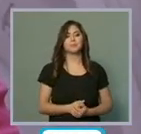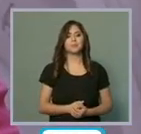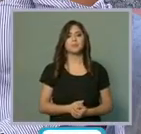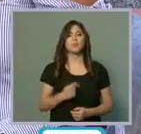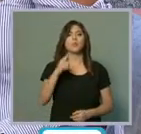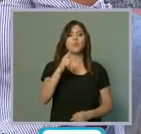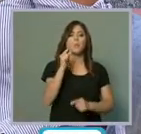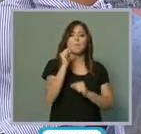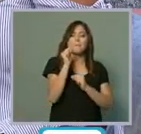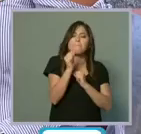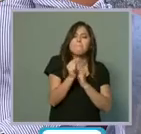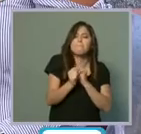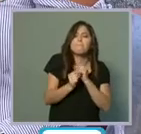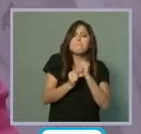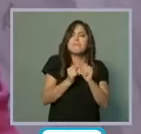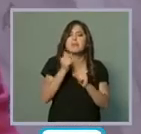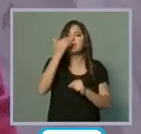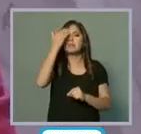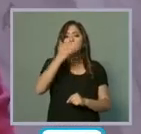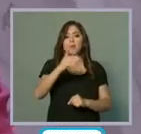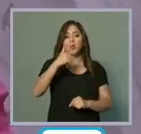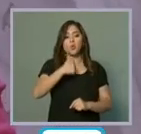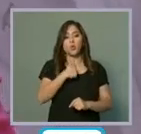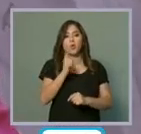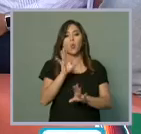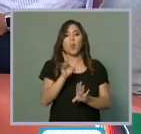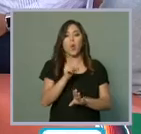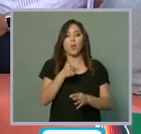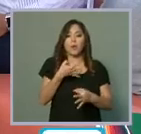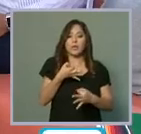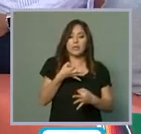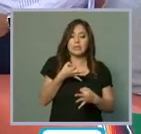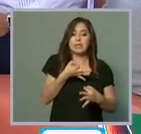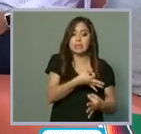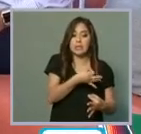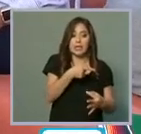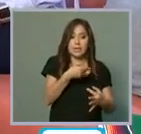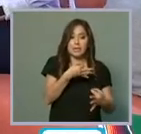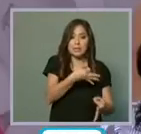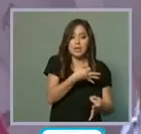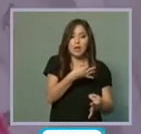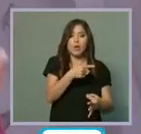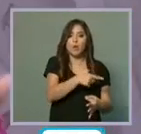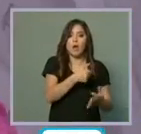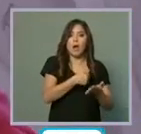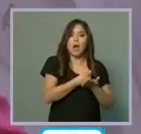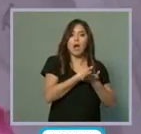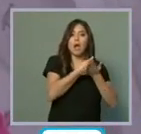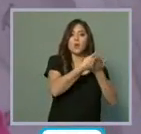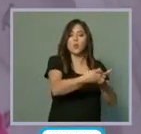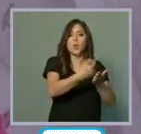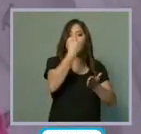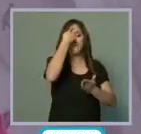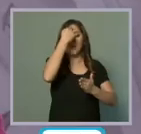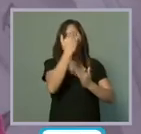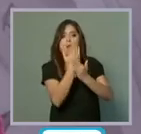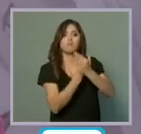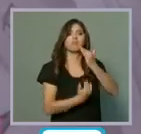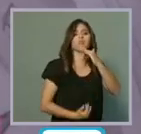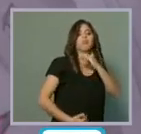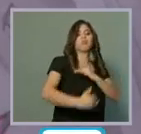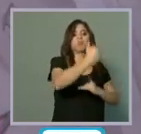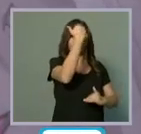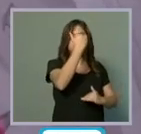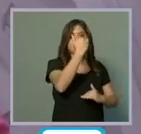vas construyendo, ¿no? A mí me parece que una dependencia es buena cuando te crece, Claro. cuando te lleva a superarte a ti mismo en primera